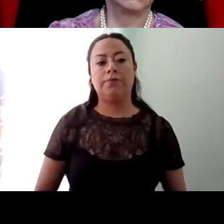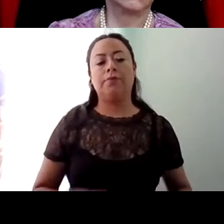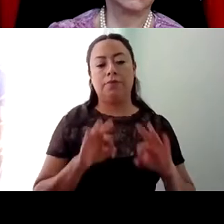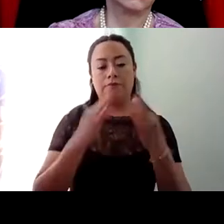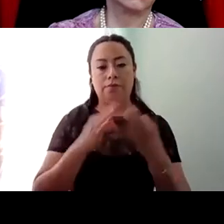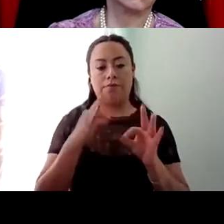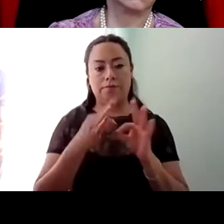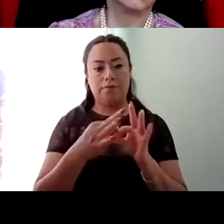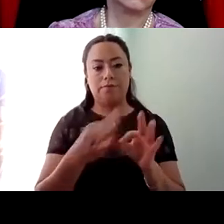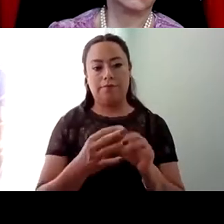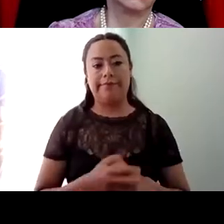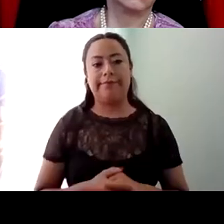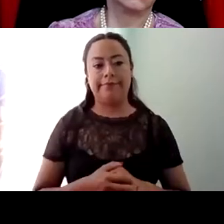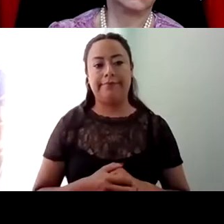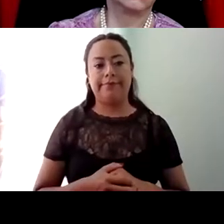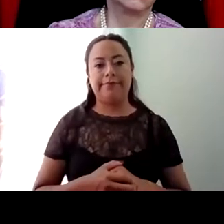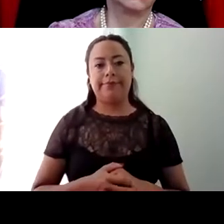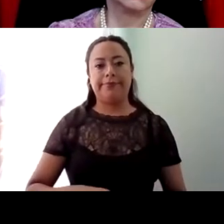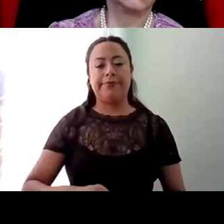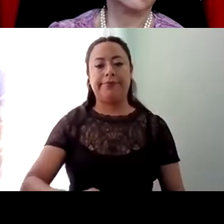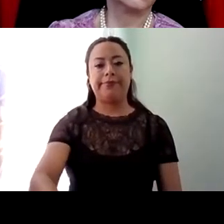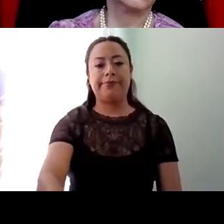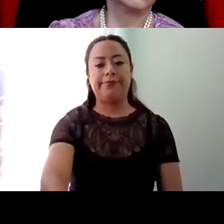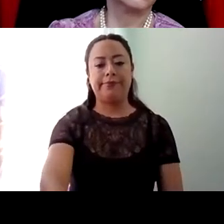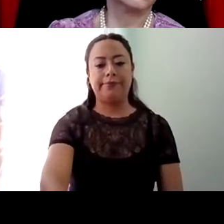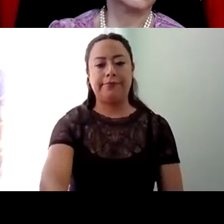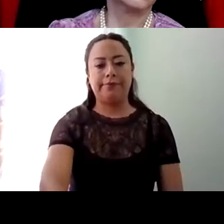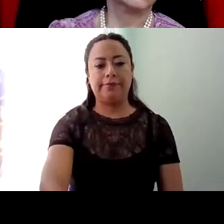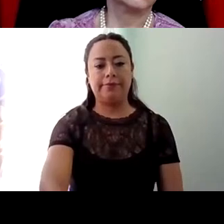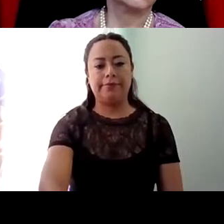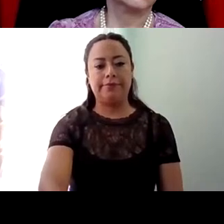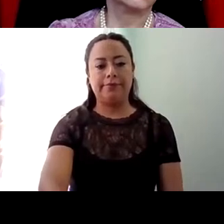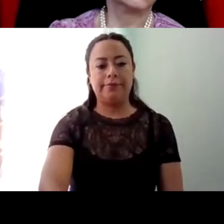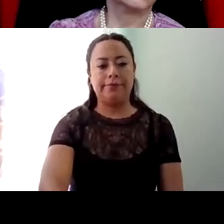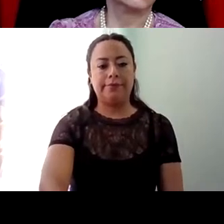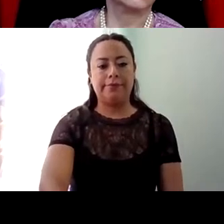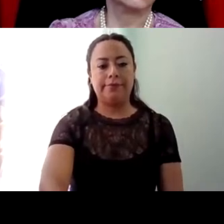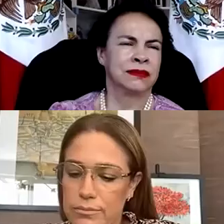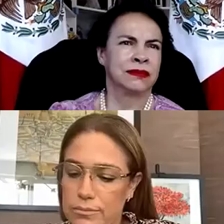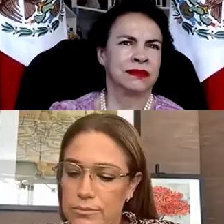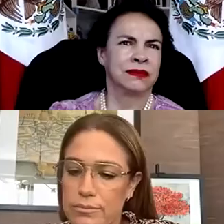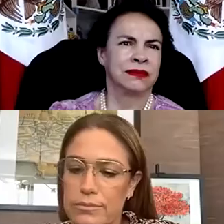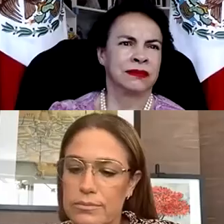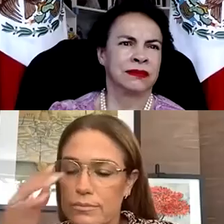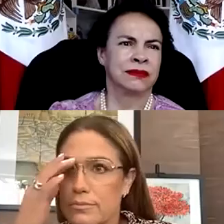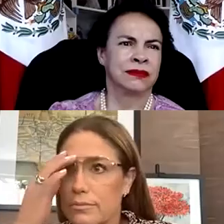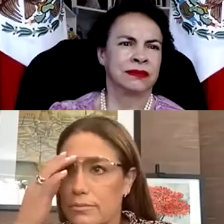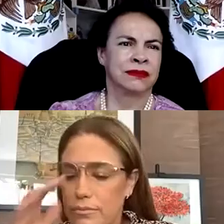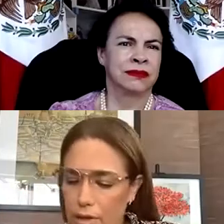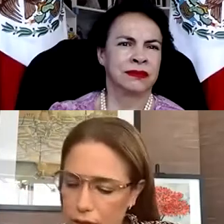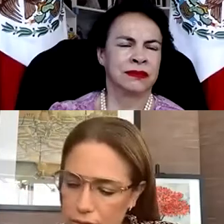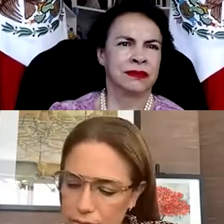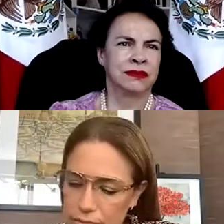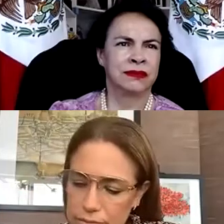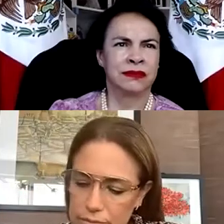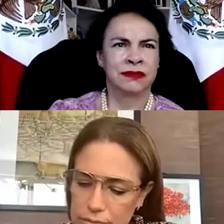reducido. Siéntase con la libertad de responder todas las preguntas. Muchas gracias. Bueno, primero a la diputada Janet Guerrero, las acciones